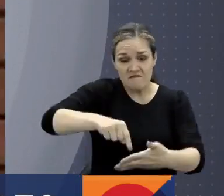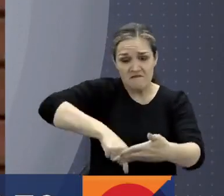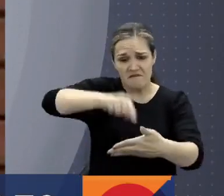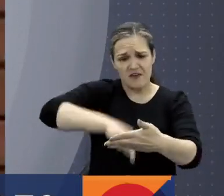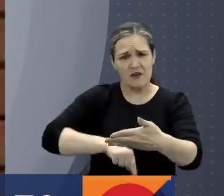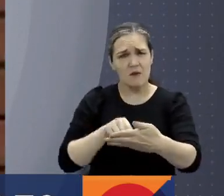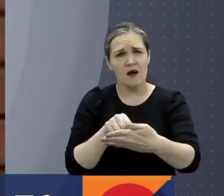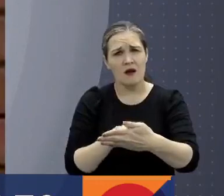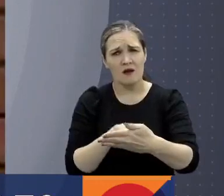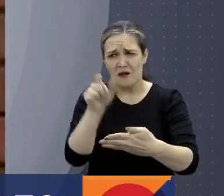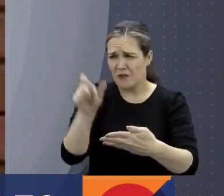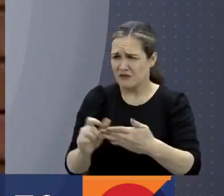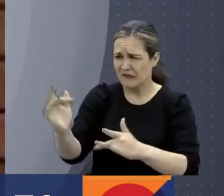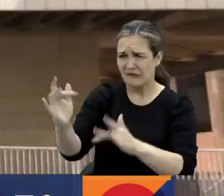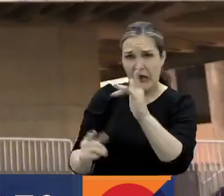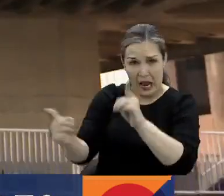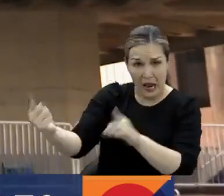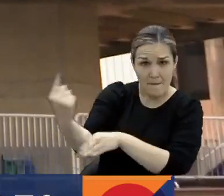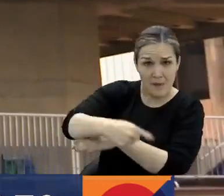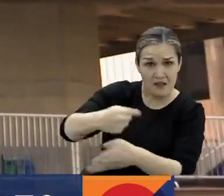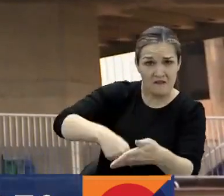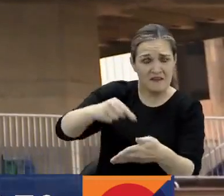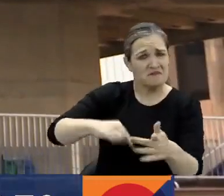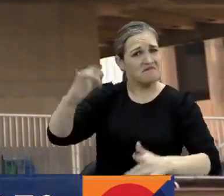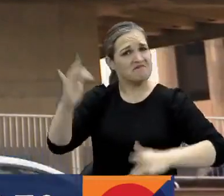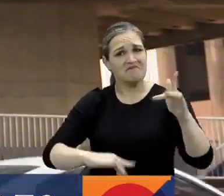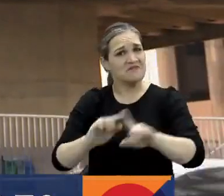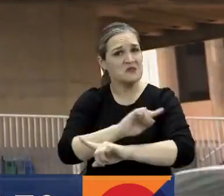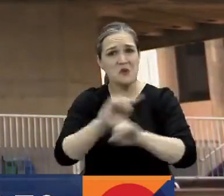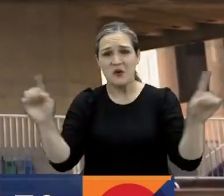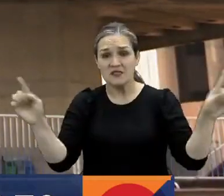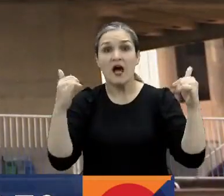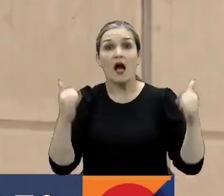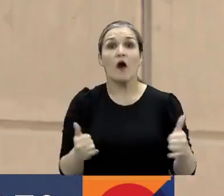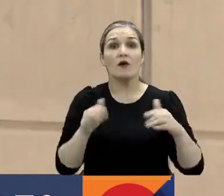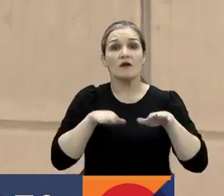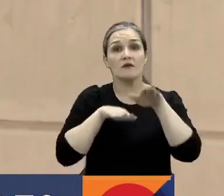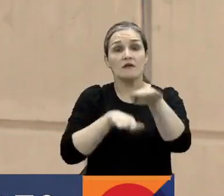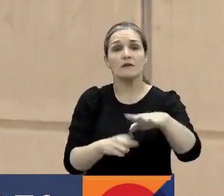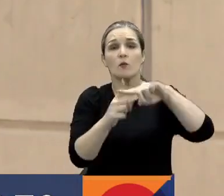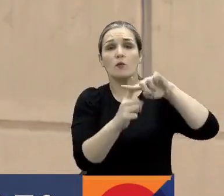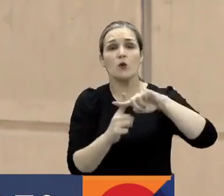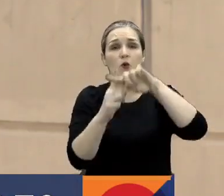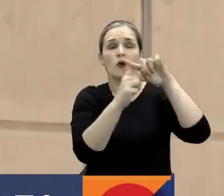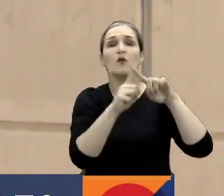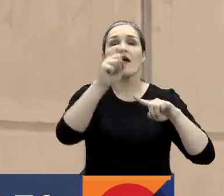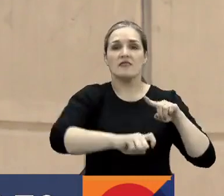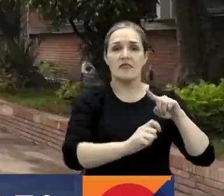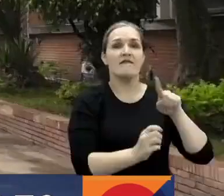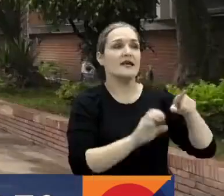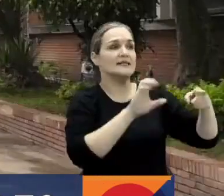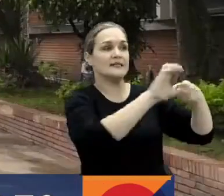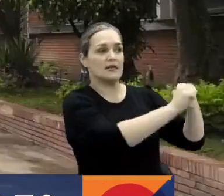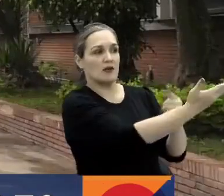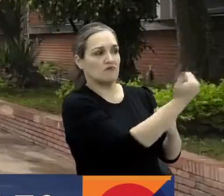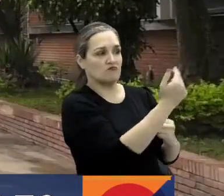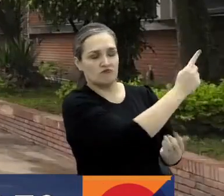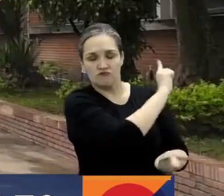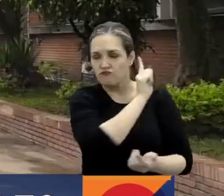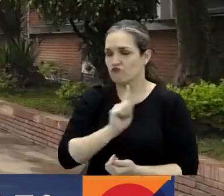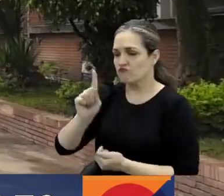consideramos que no tiene competencia para ello. Y recordó que los representantes de la Procuraduría deben ser citados a las diligencias ante los jueces de control de